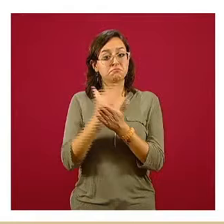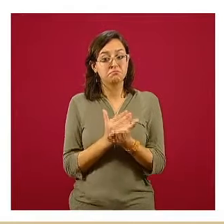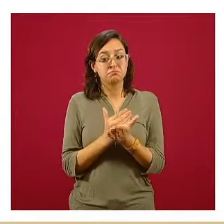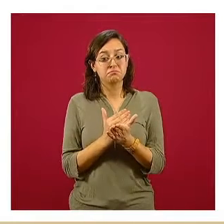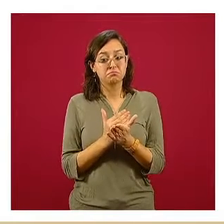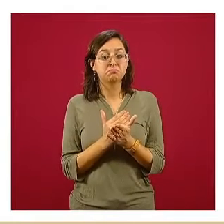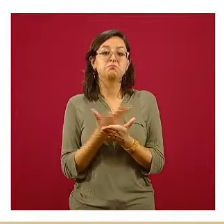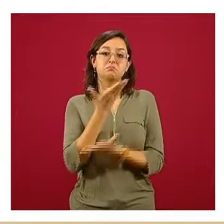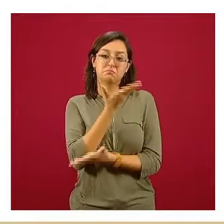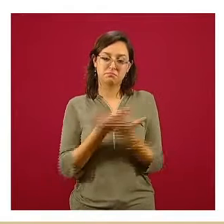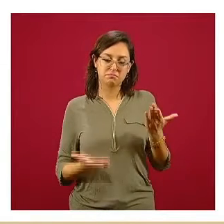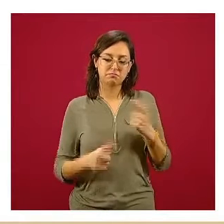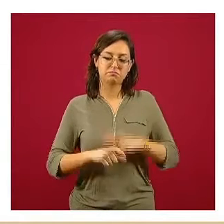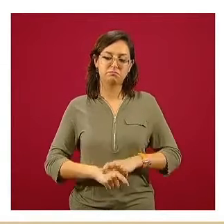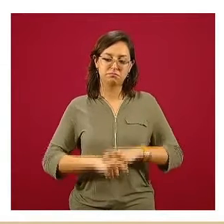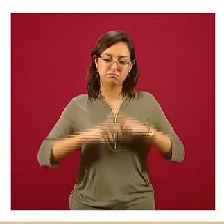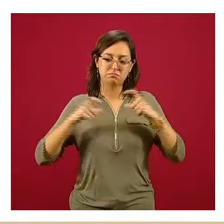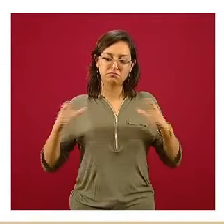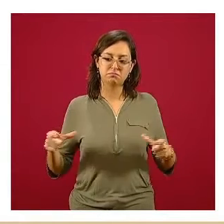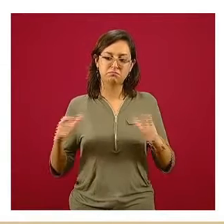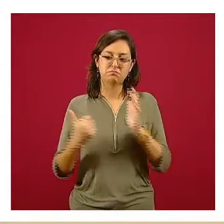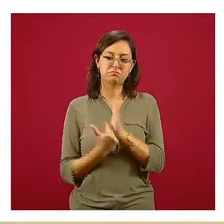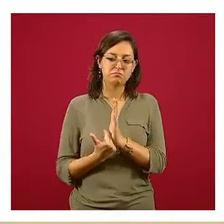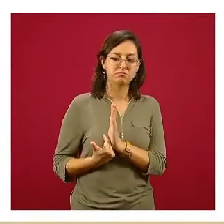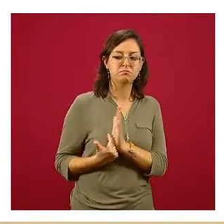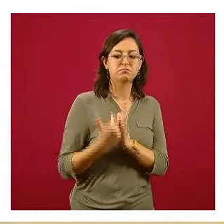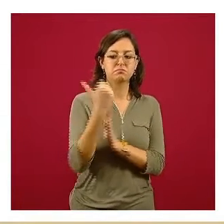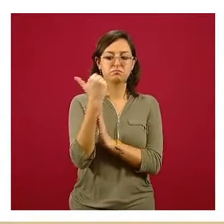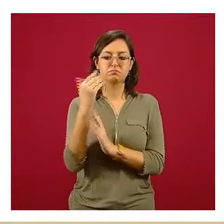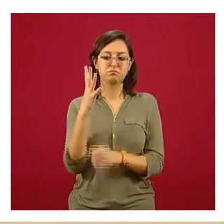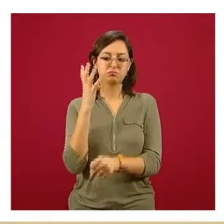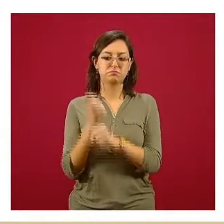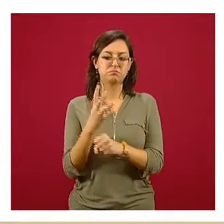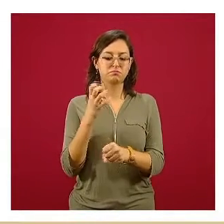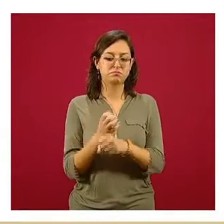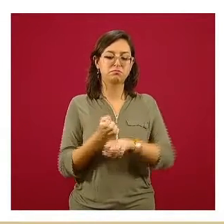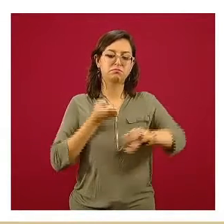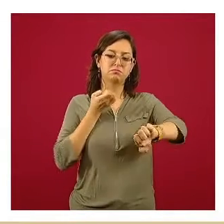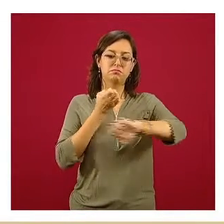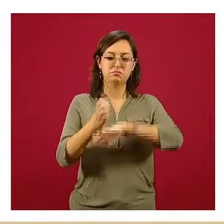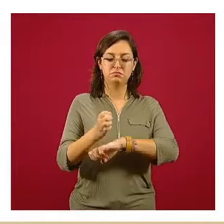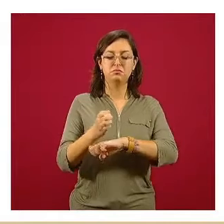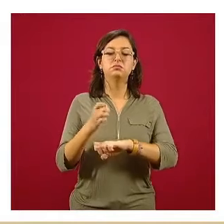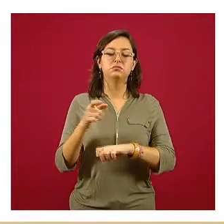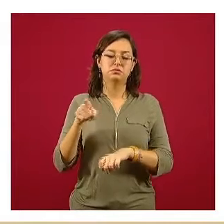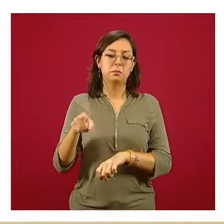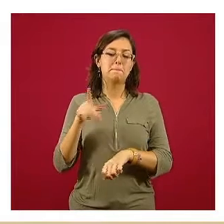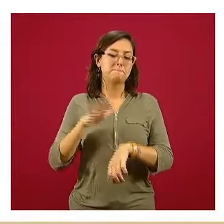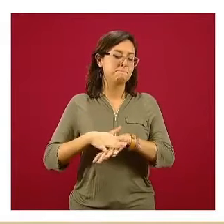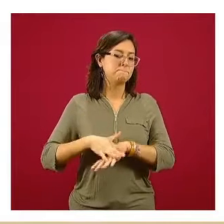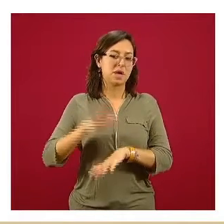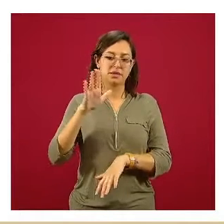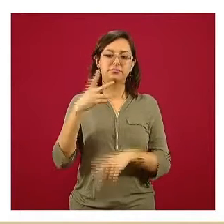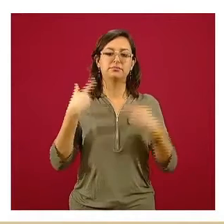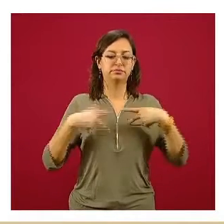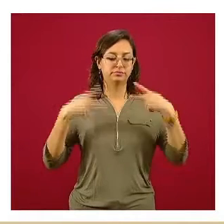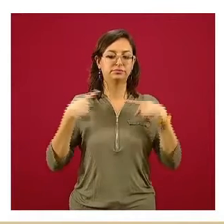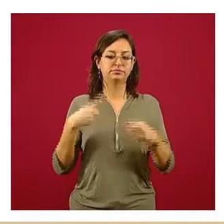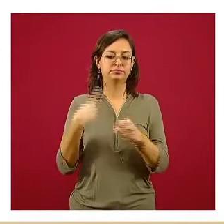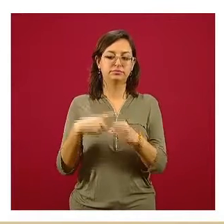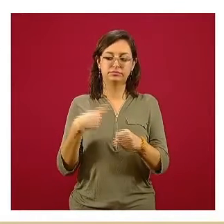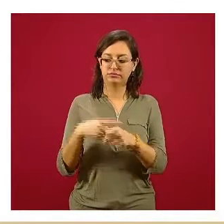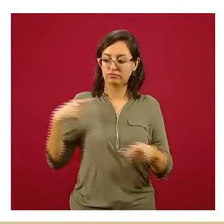ahora ganando esta posición de ser el cuarto estado que tiene la mayor contribución de casos de los